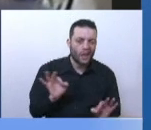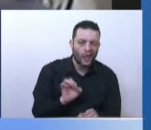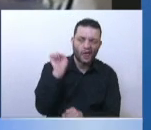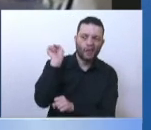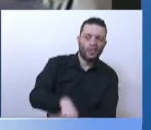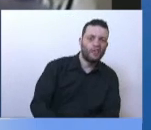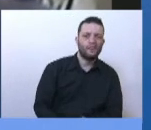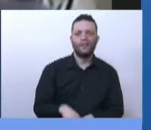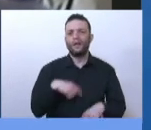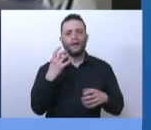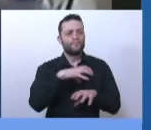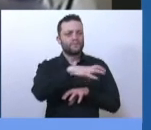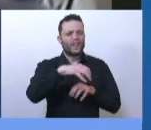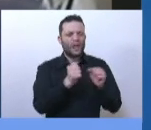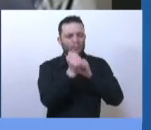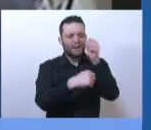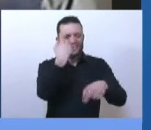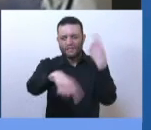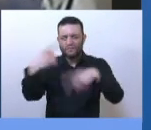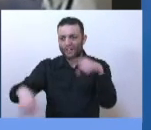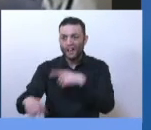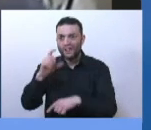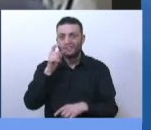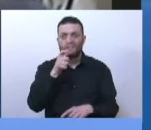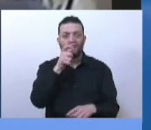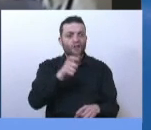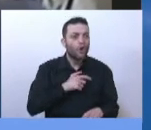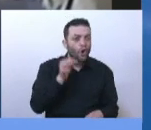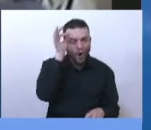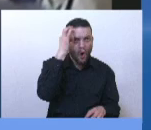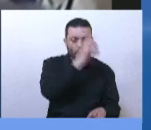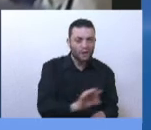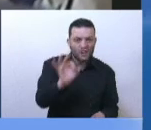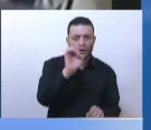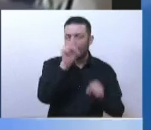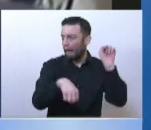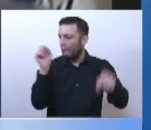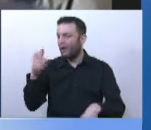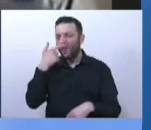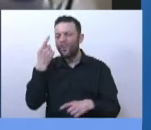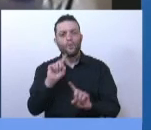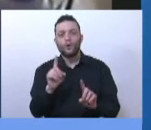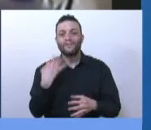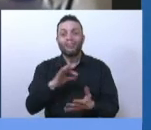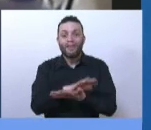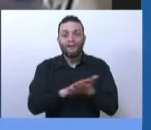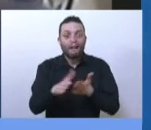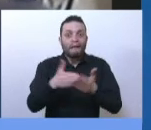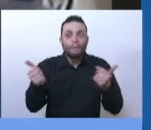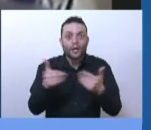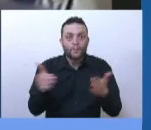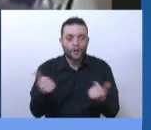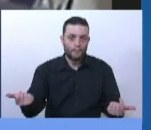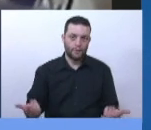involucradas, una ley tan importante como esta, sin el tiempo de debate que se merece este tema y